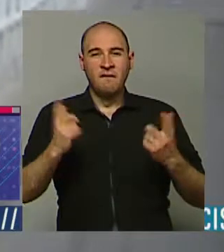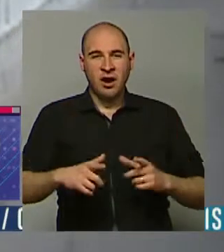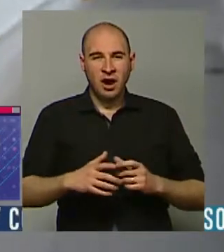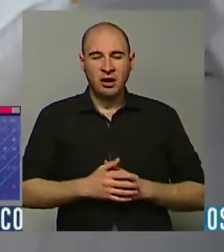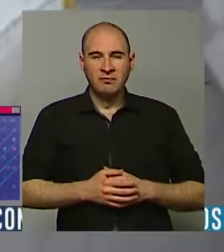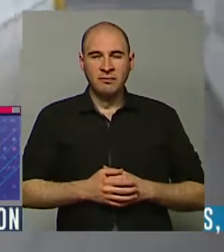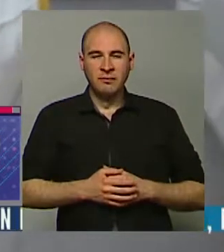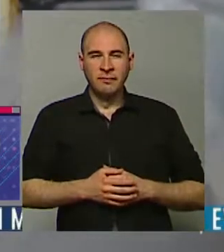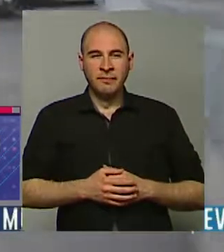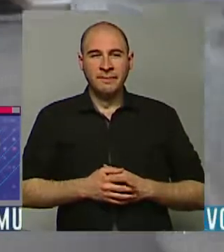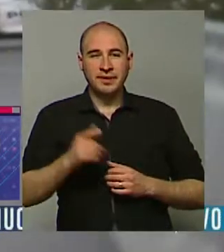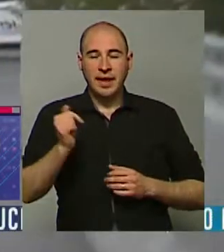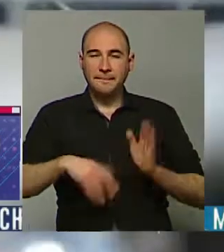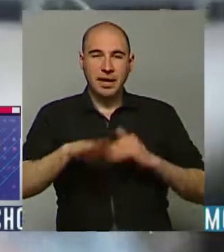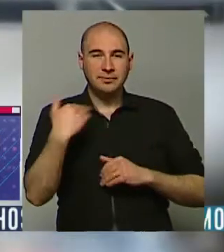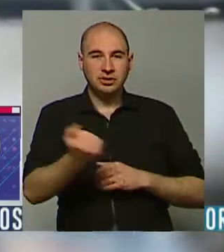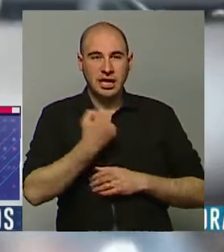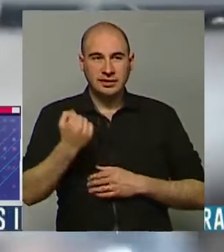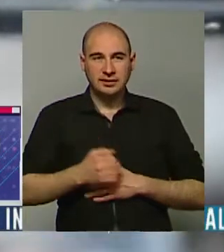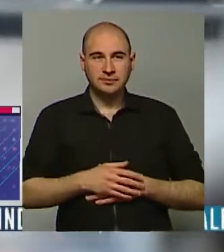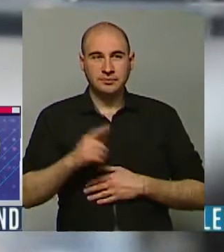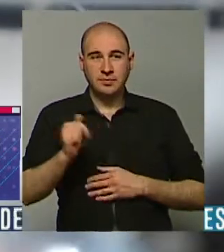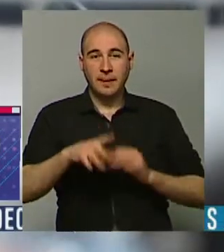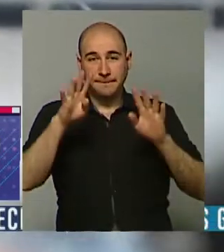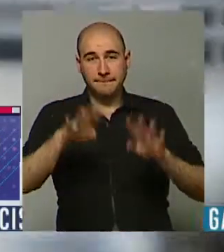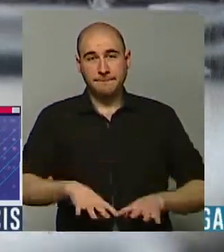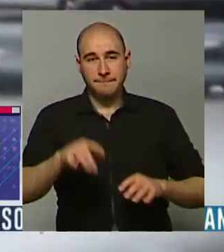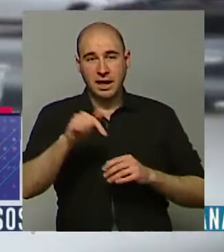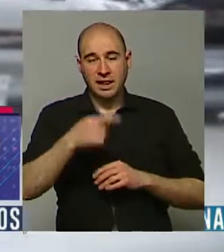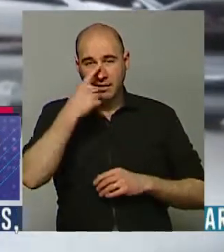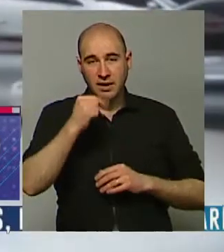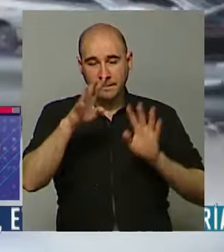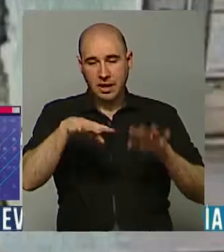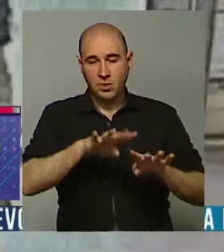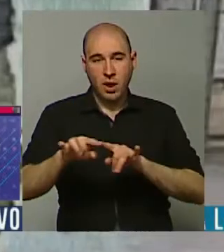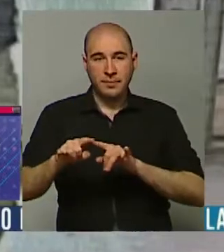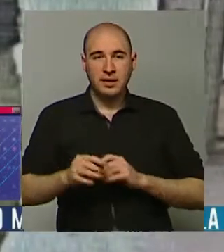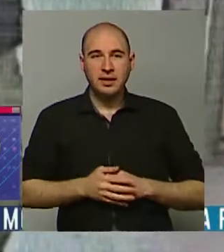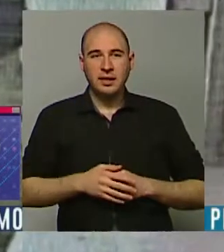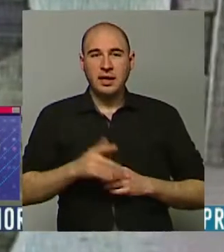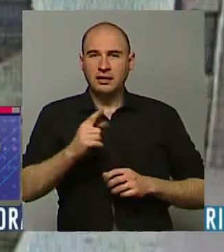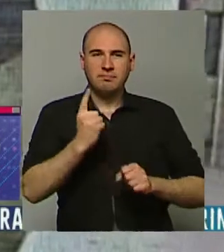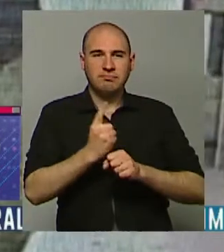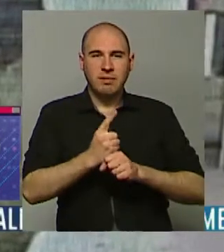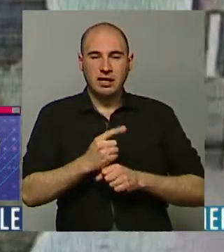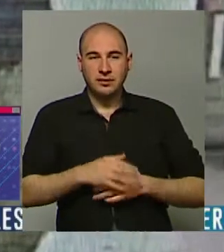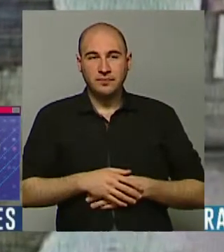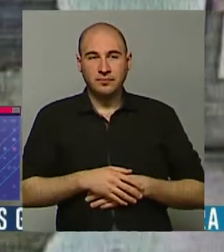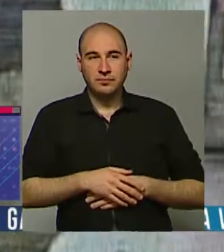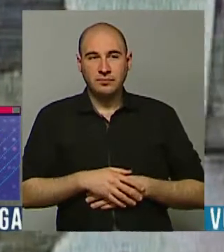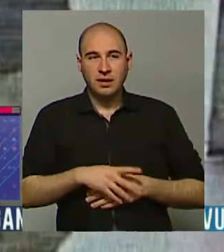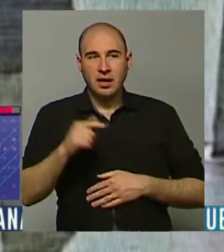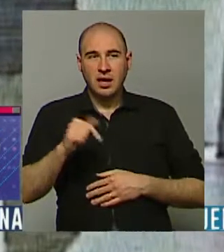de, de los pilares que tenía este sitio, o sea, en definitiva, un sitio web, uno de los pilares que tenía era que no